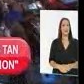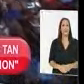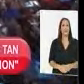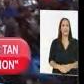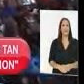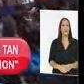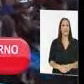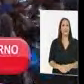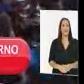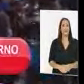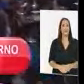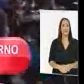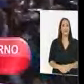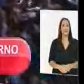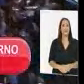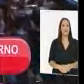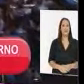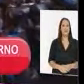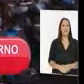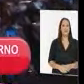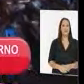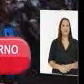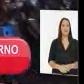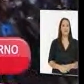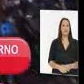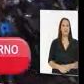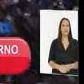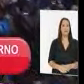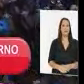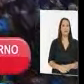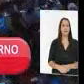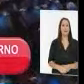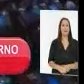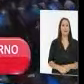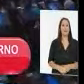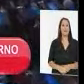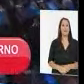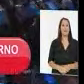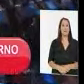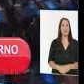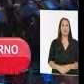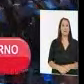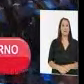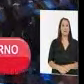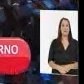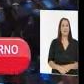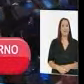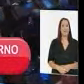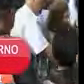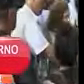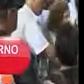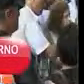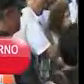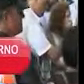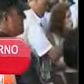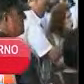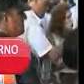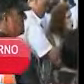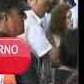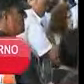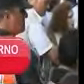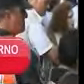Scioli, que tenía su sueño presidencial, y estábamos hablando en definitiva de política. Eso es a lo que yo me refiero cuando digo no le quiero